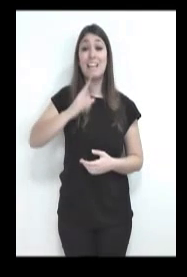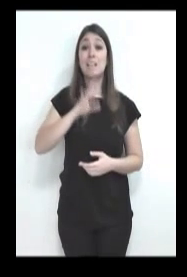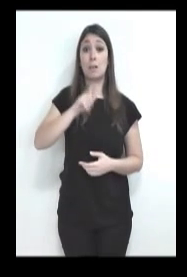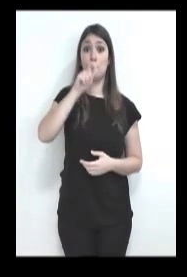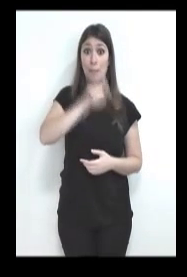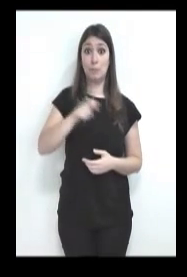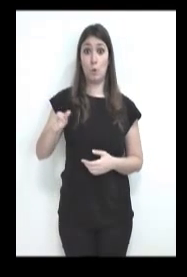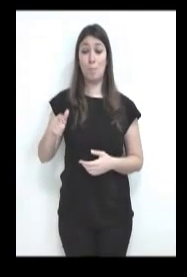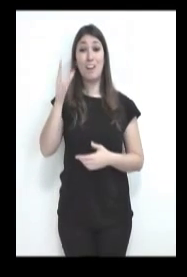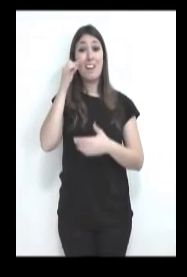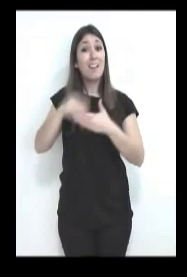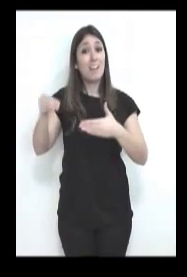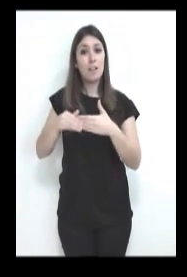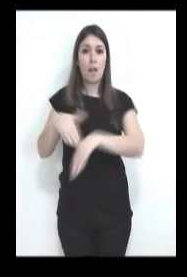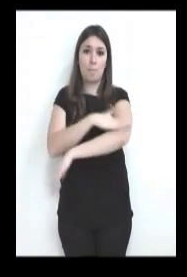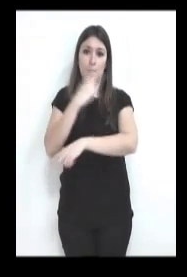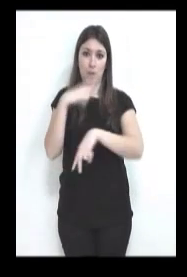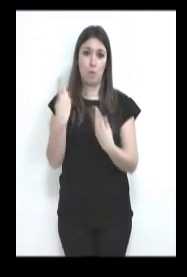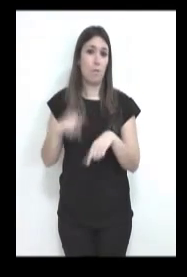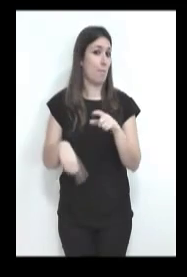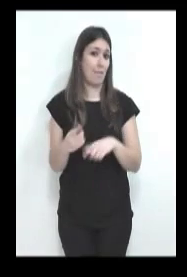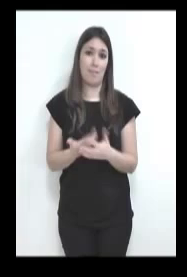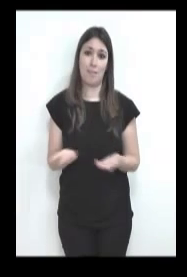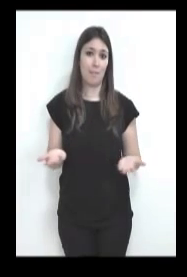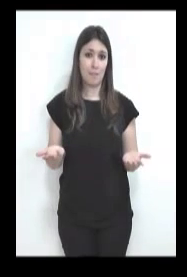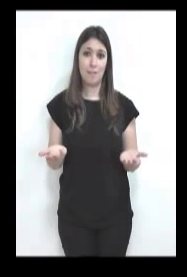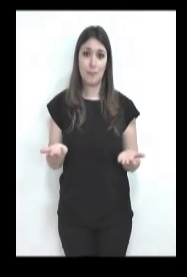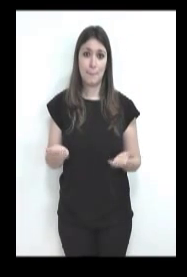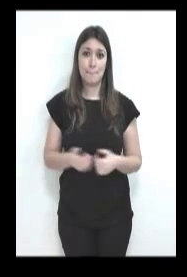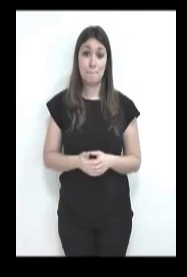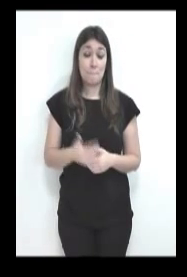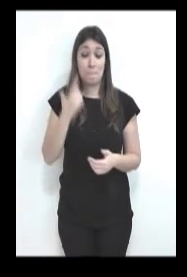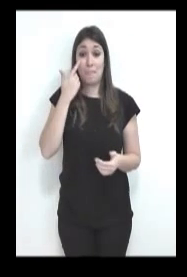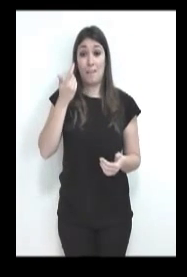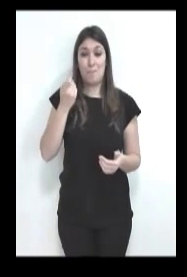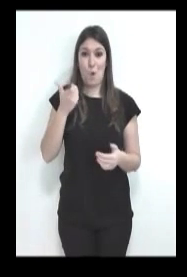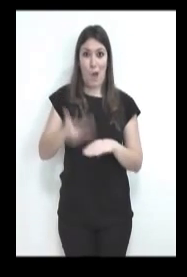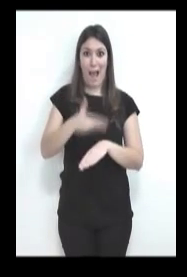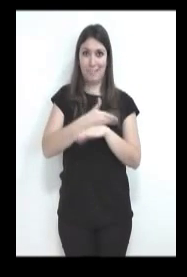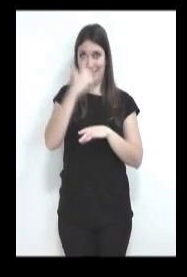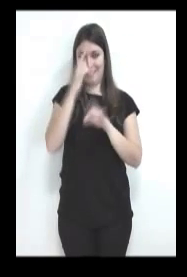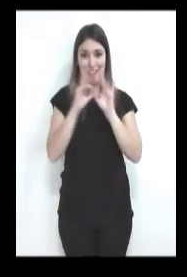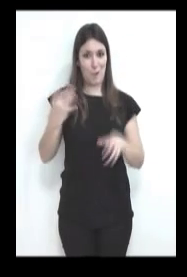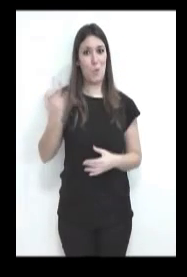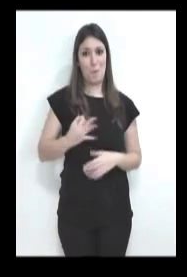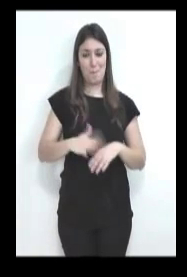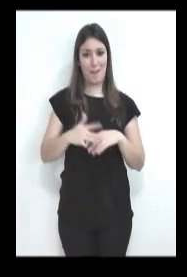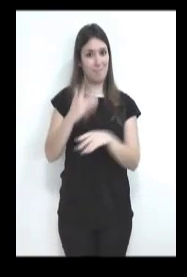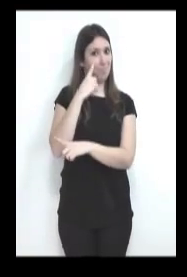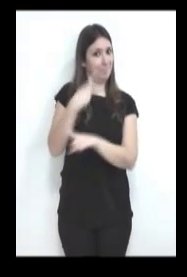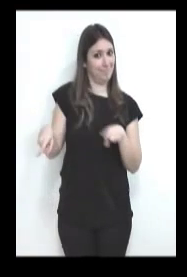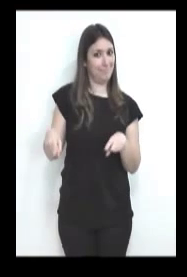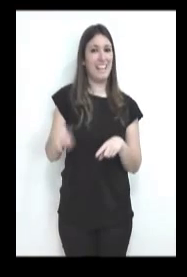pero el cliente son las administraciones. Eso como un poco como cosa previa, ¿no? Porque así diferenciamos